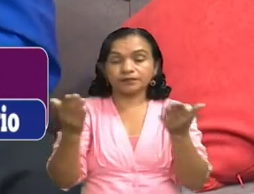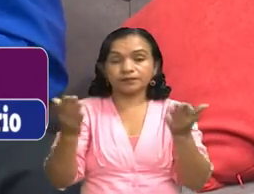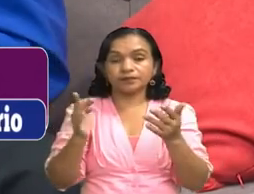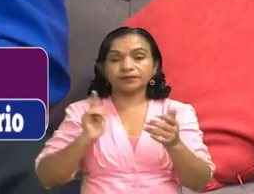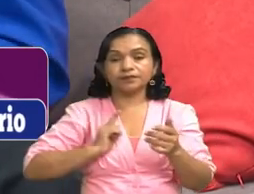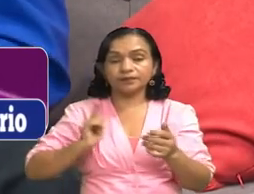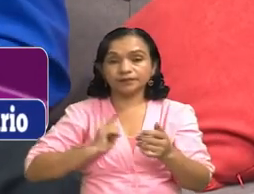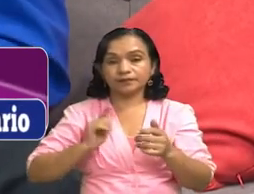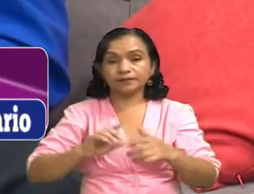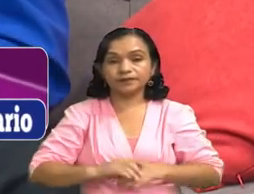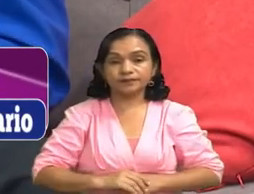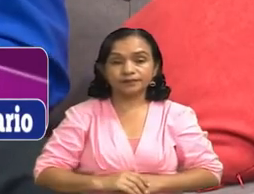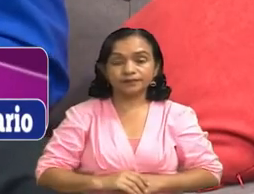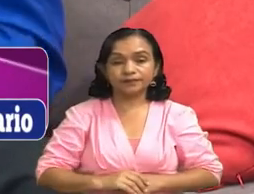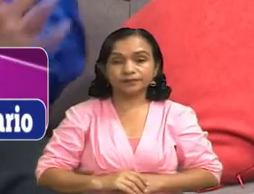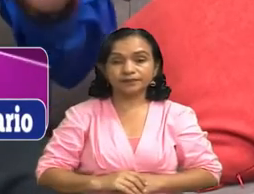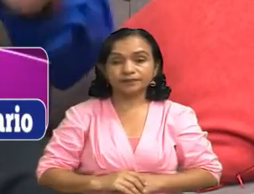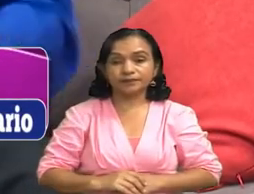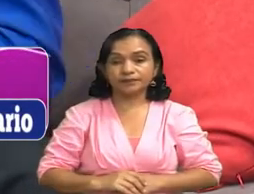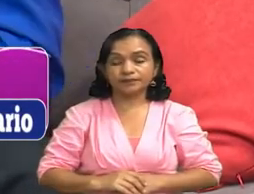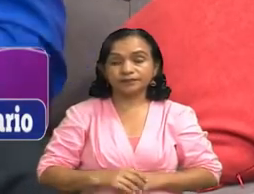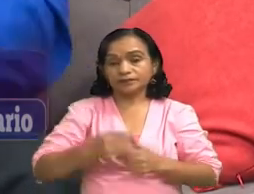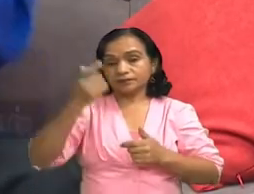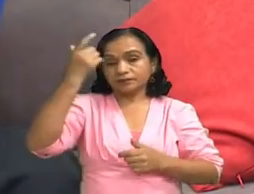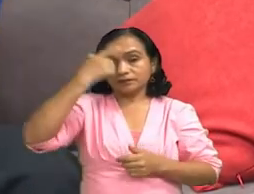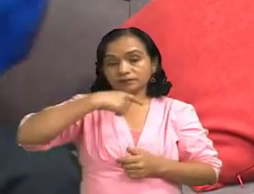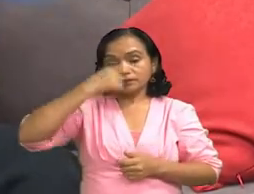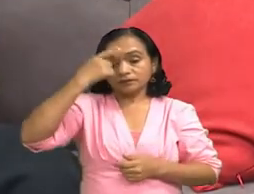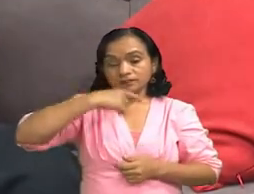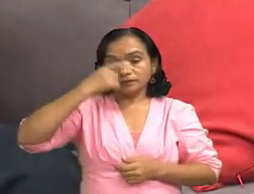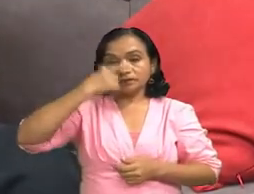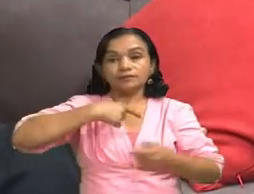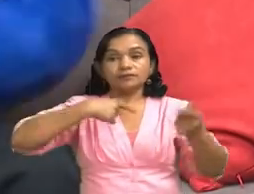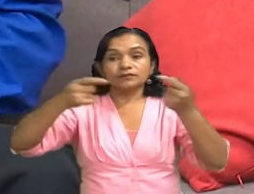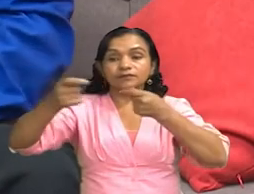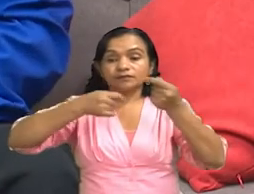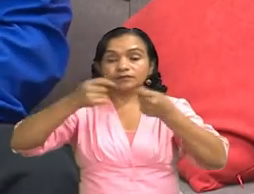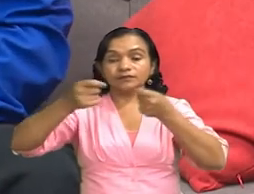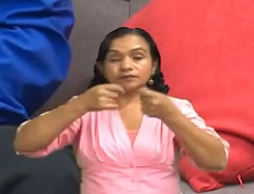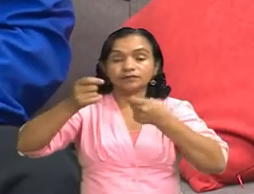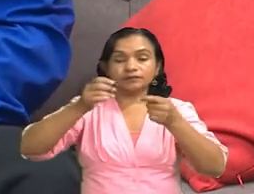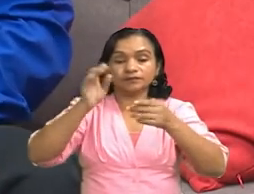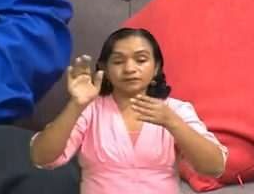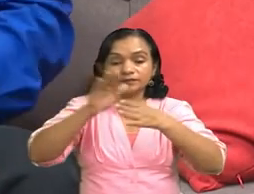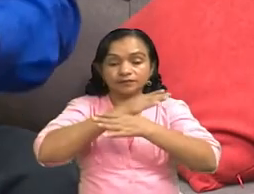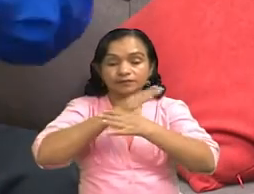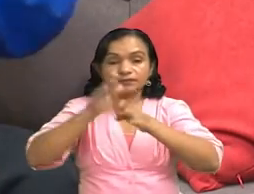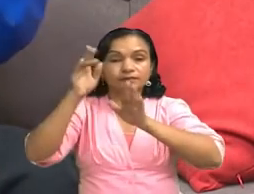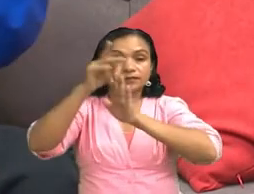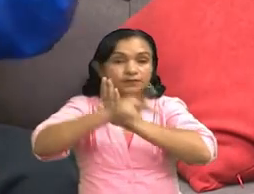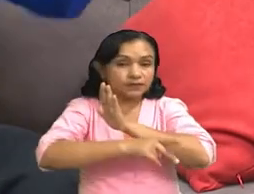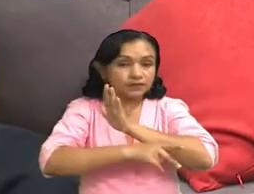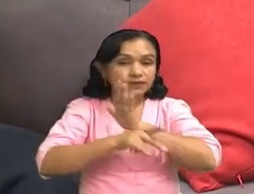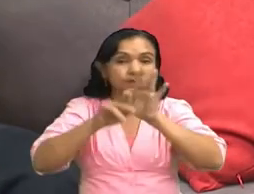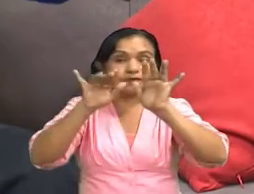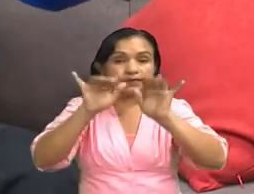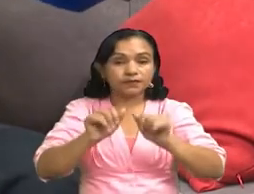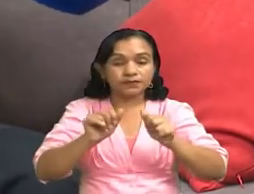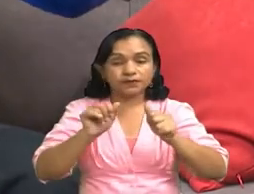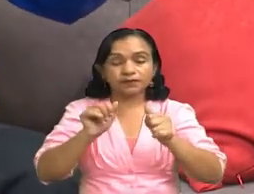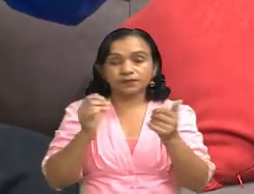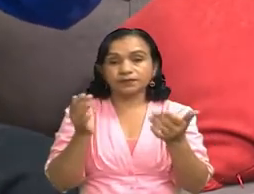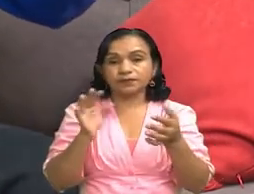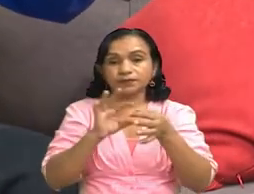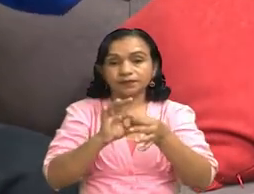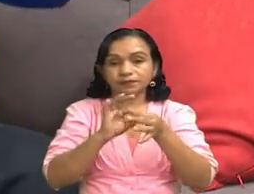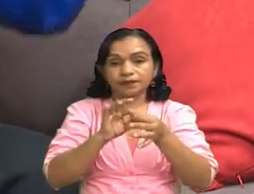ahorita? Gente seria, pues, ¿verdad? Ahorita ya van a exportar a diferentes países, ya tienen